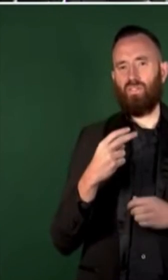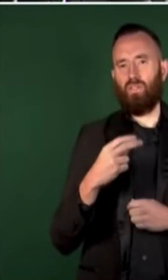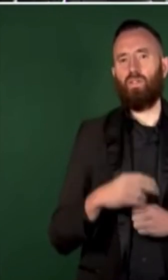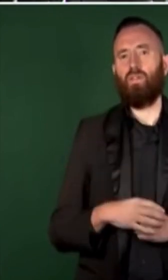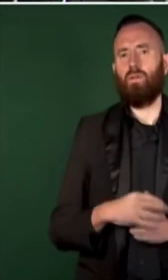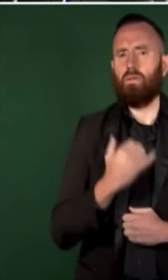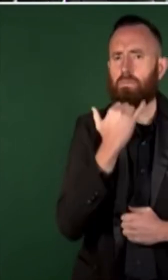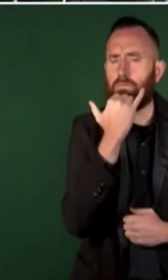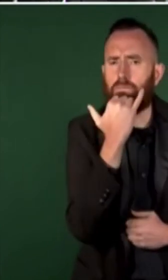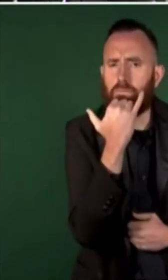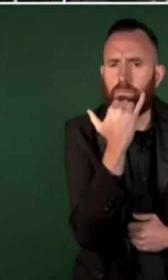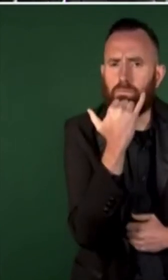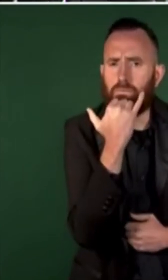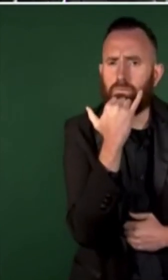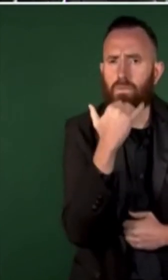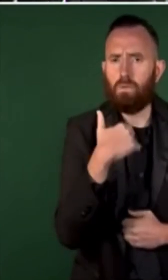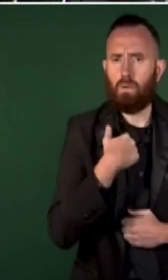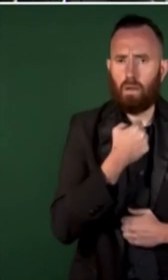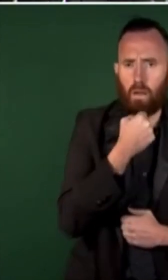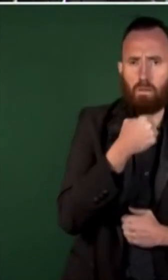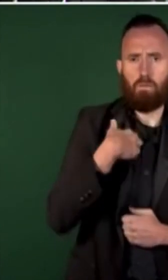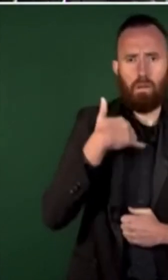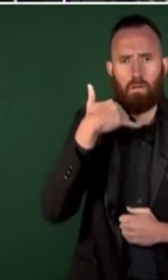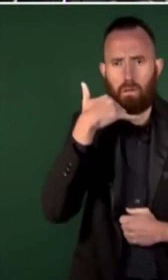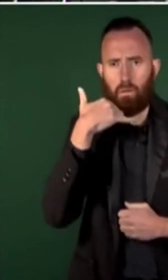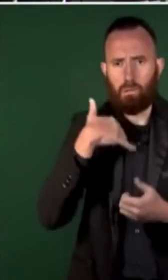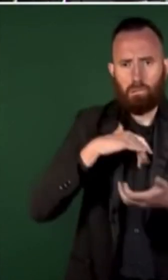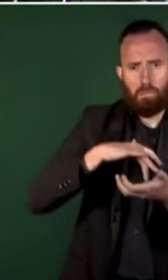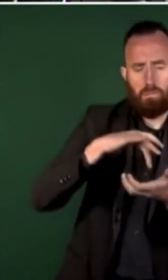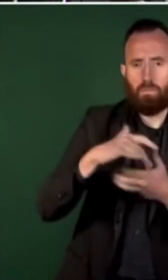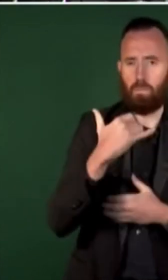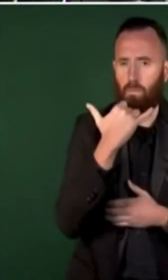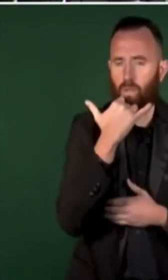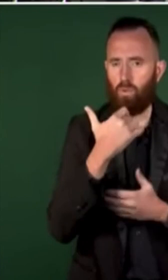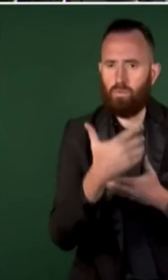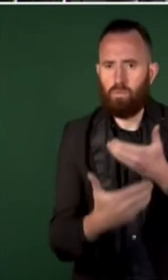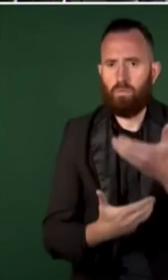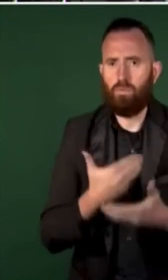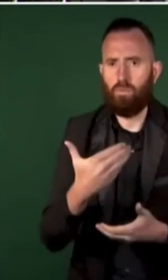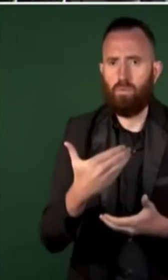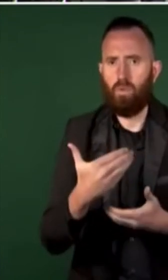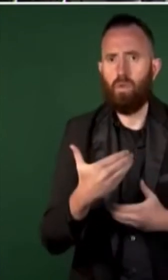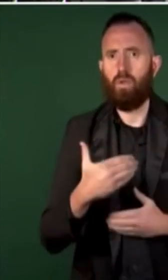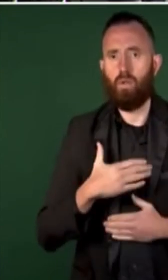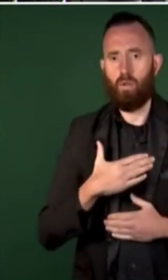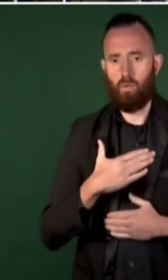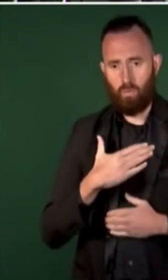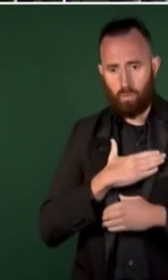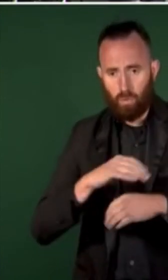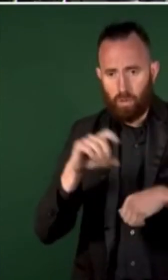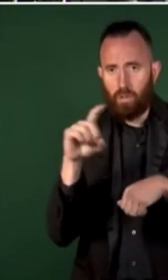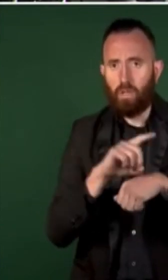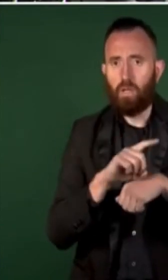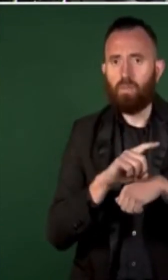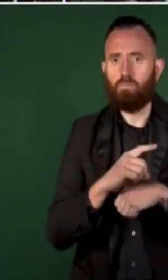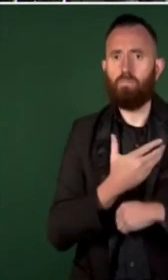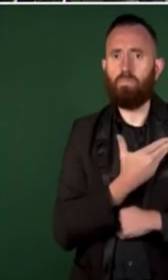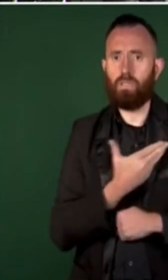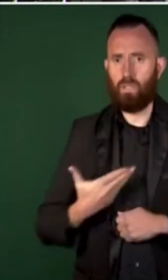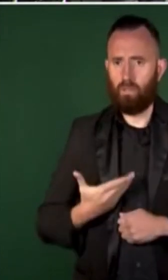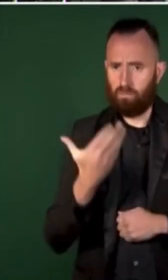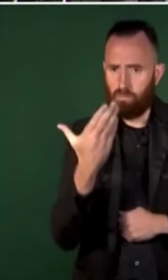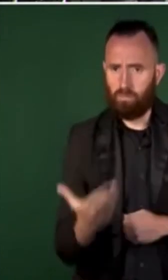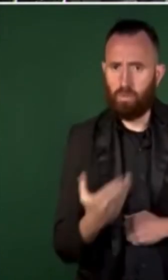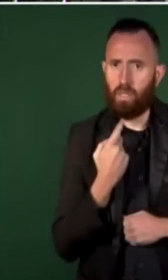permítame que ya se me trabó aquí el teléfono. Mire, buenos días, señor presidente. Antes de realizar mi pregunta,